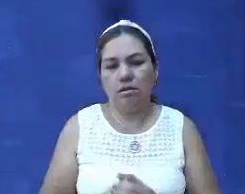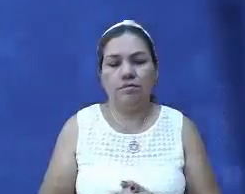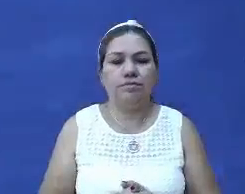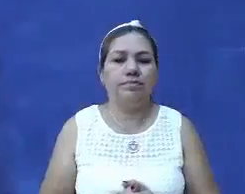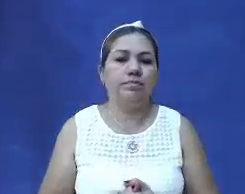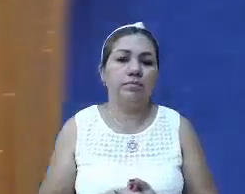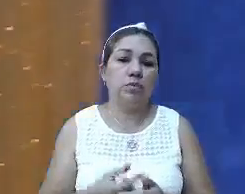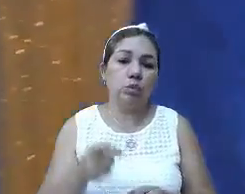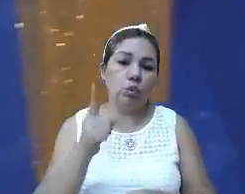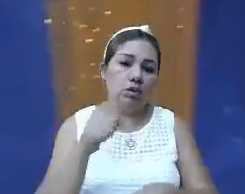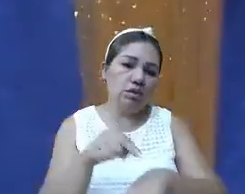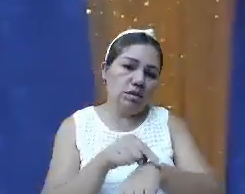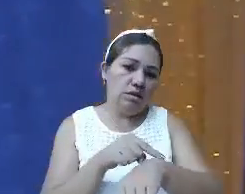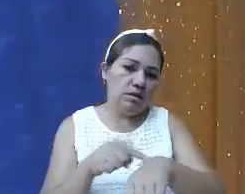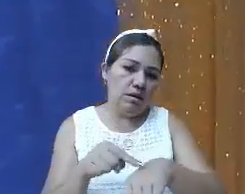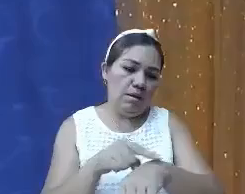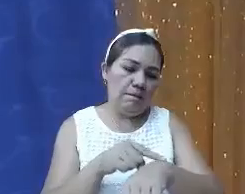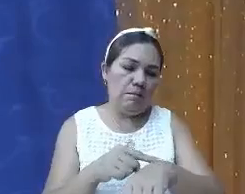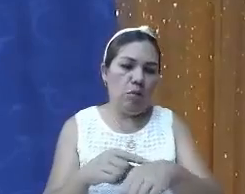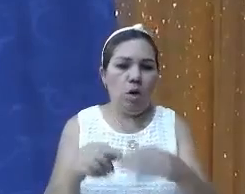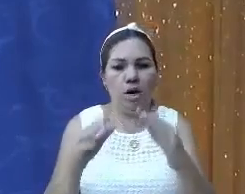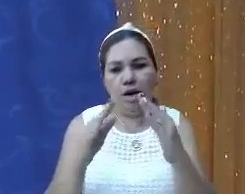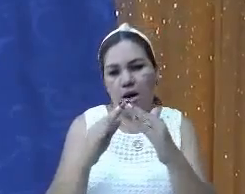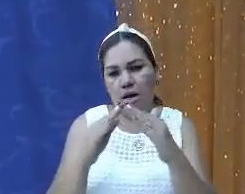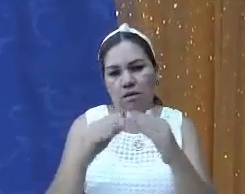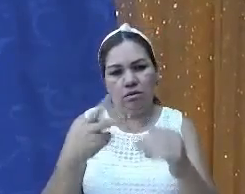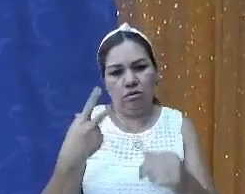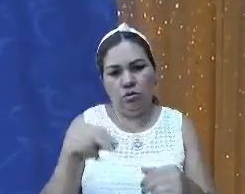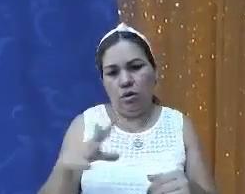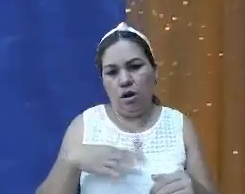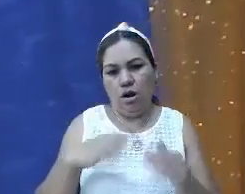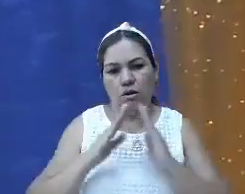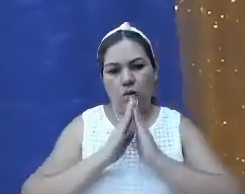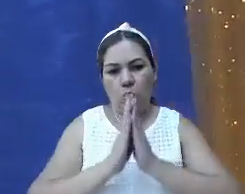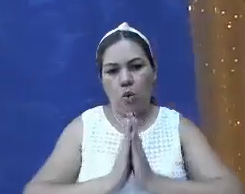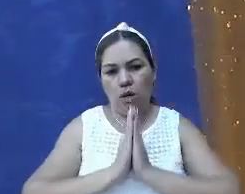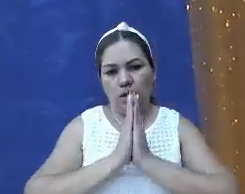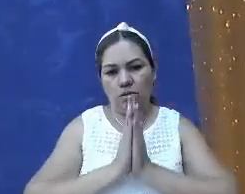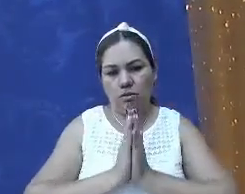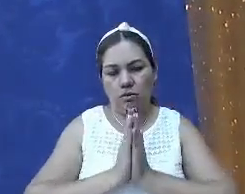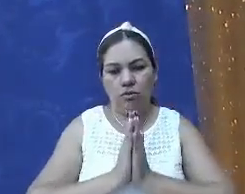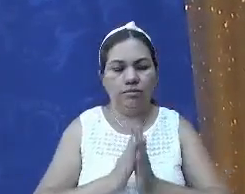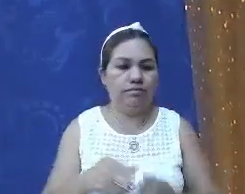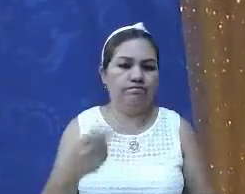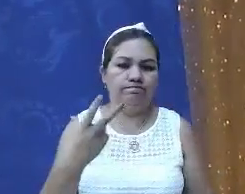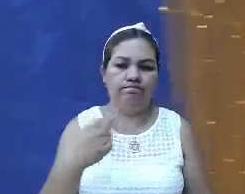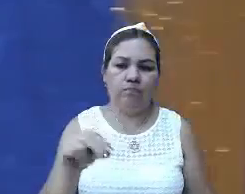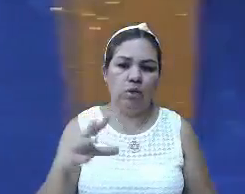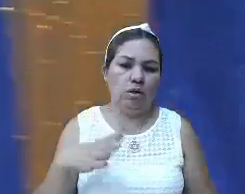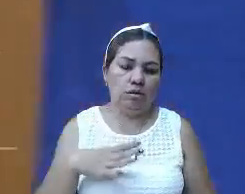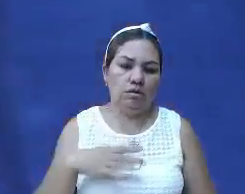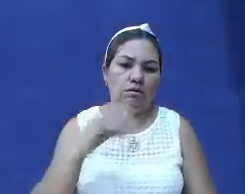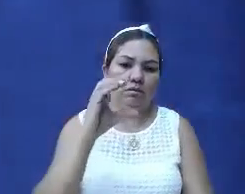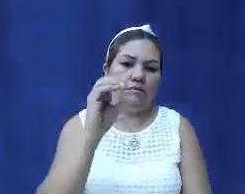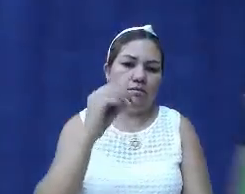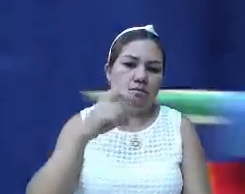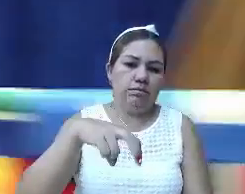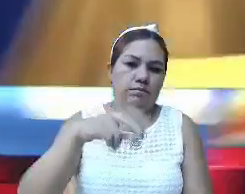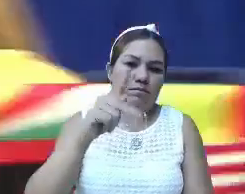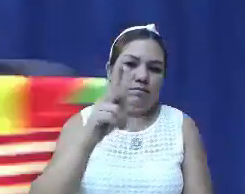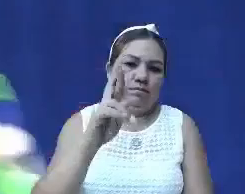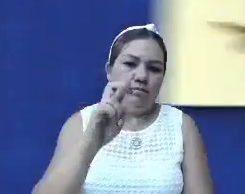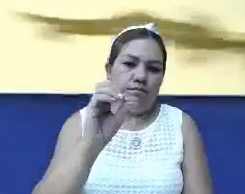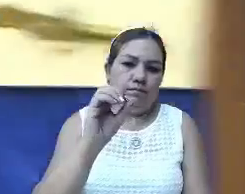Pasó un tiempo y en la casa no hubo oración y no hubo compromiso delante de Dios. Entonces